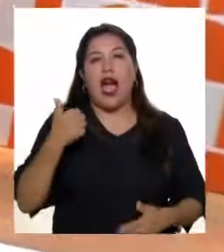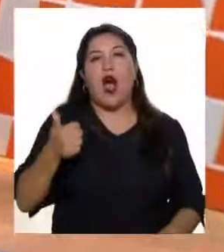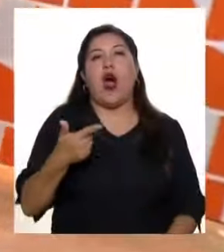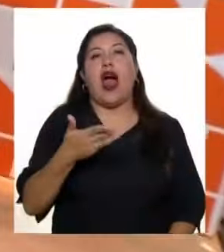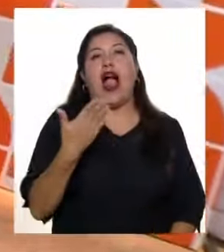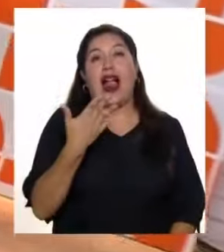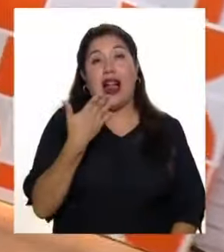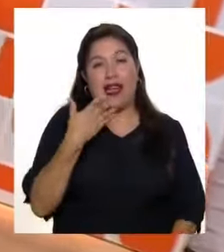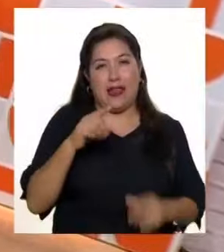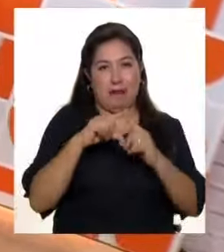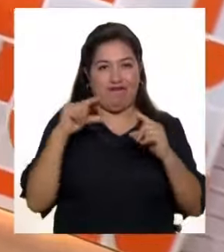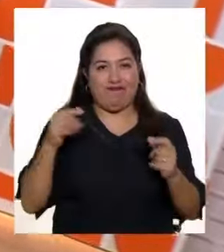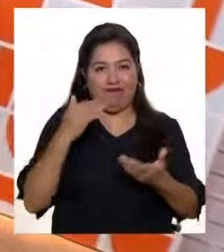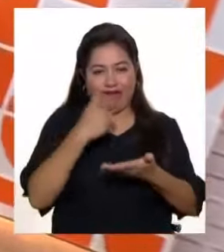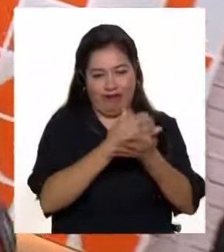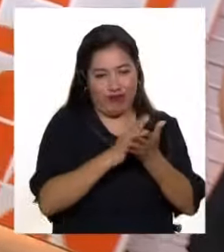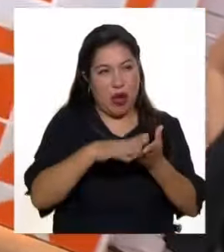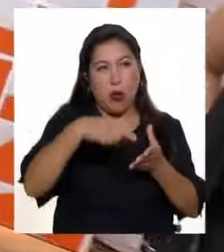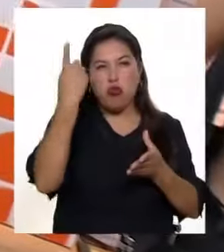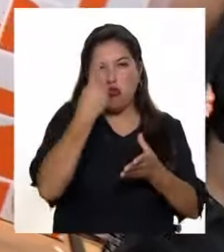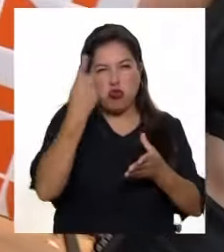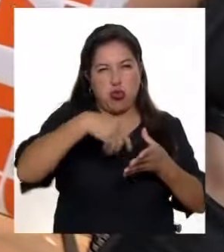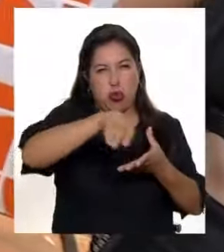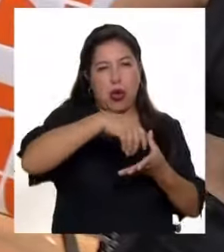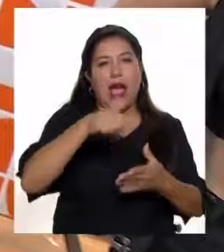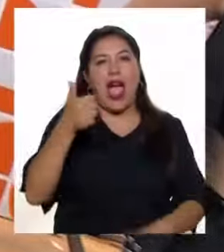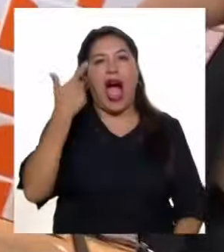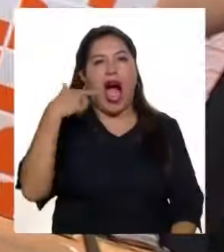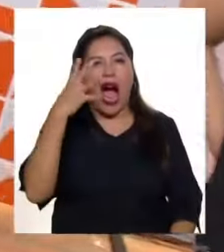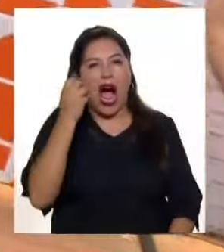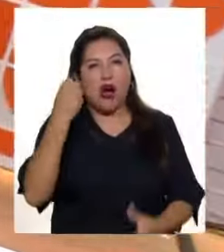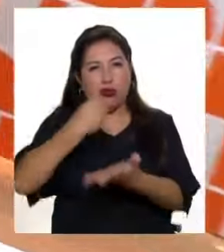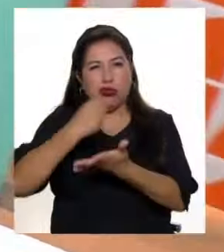panca. Y panca y el ajo.